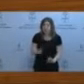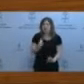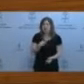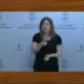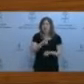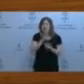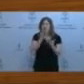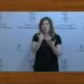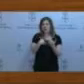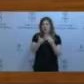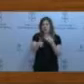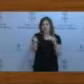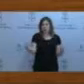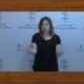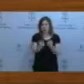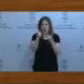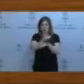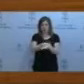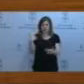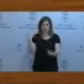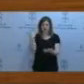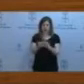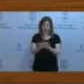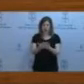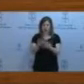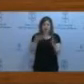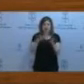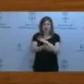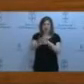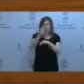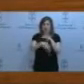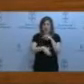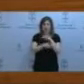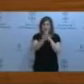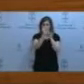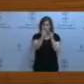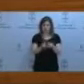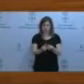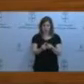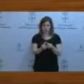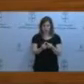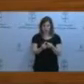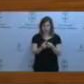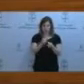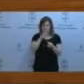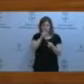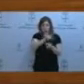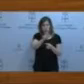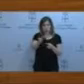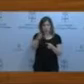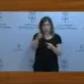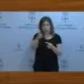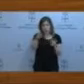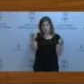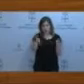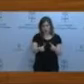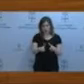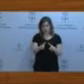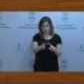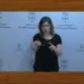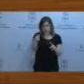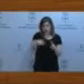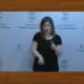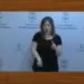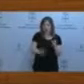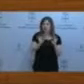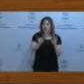las líneas de actuación de este Gobierno hasta ahora y que no era otra que los límites presupuestarios los iban a aplicar en personal. Y así fue. El